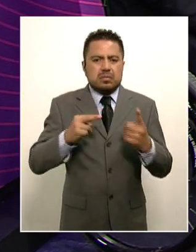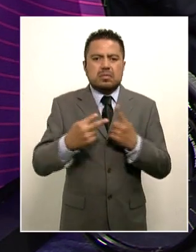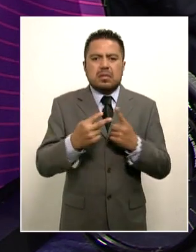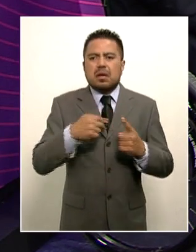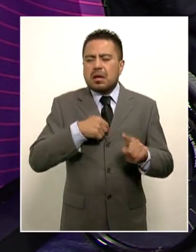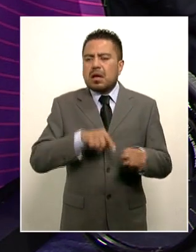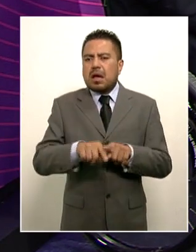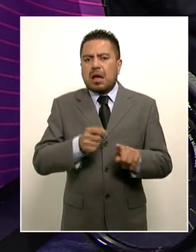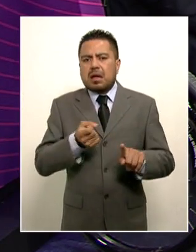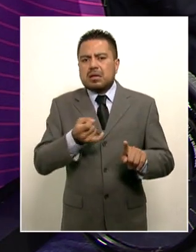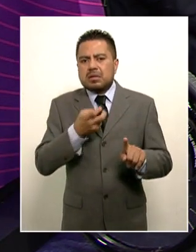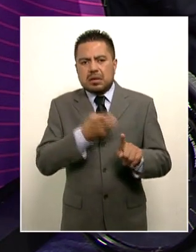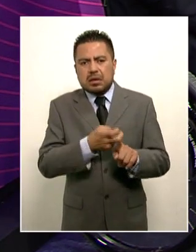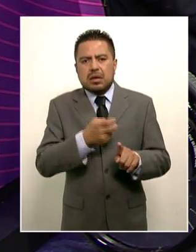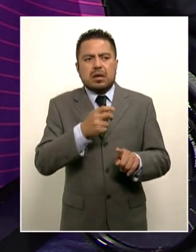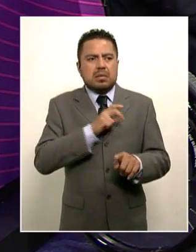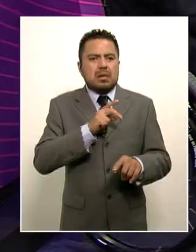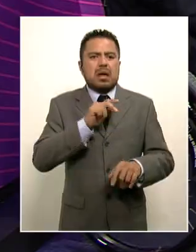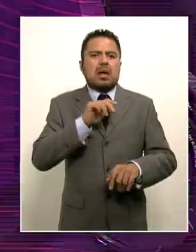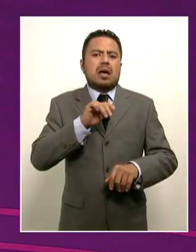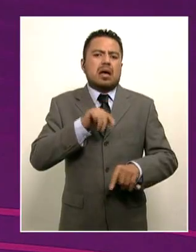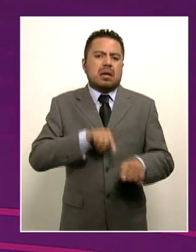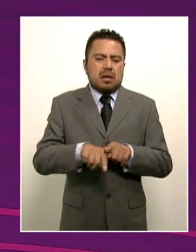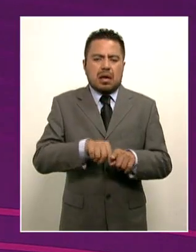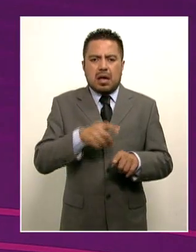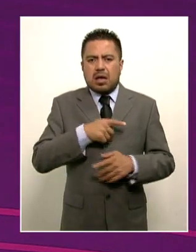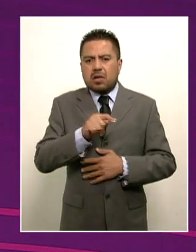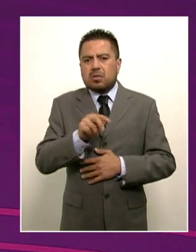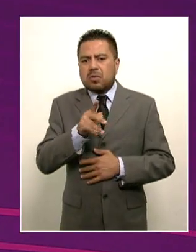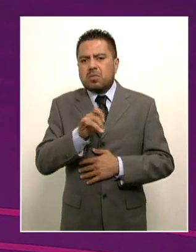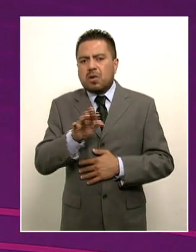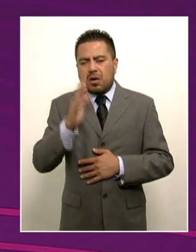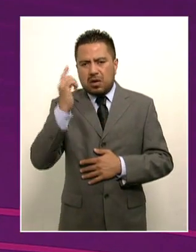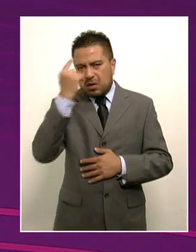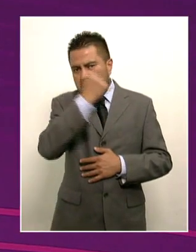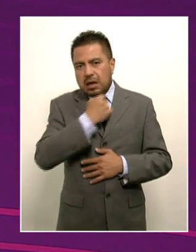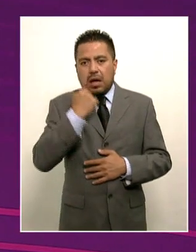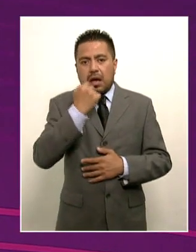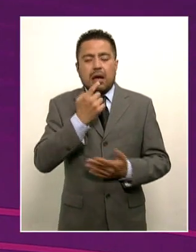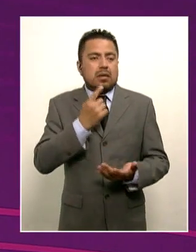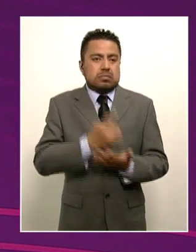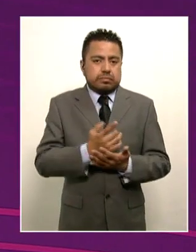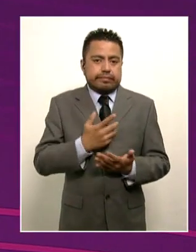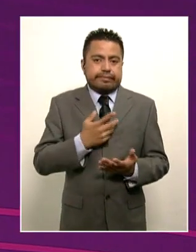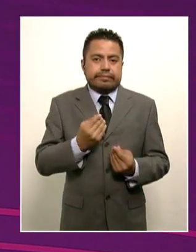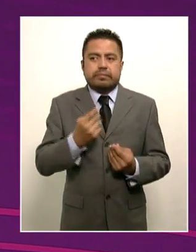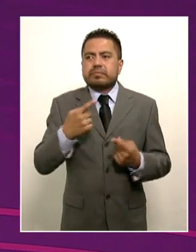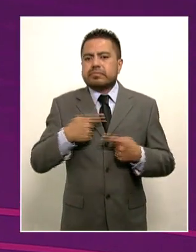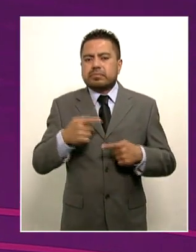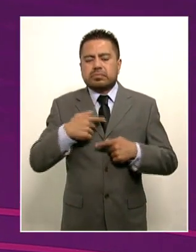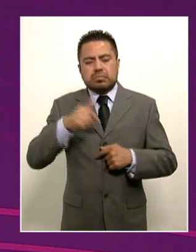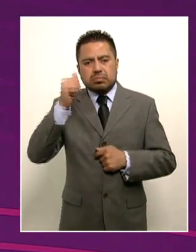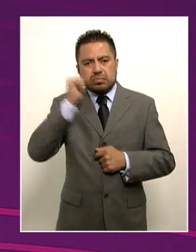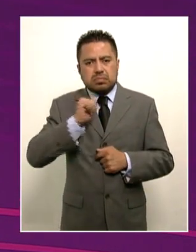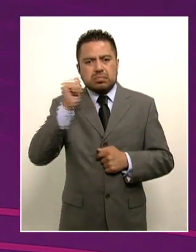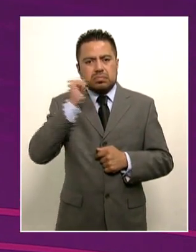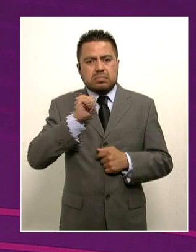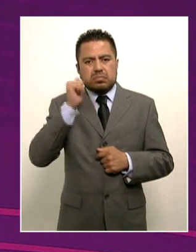no lo es. Él tiene varias tumoraciones en la cara y la gente siempre